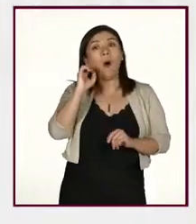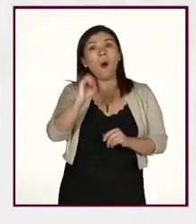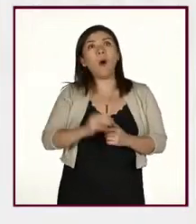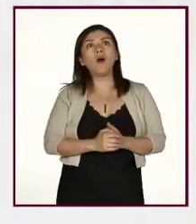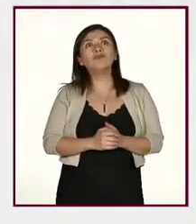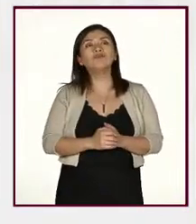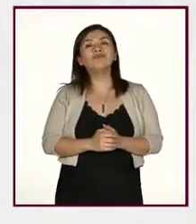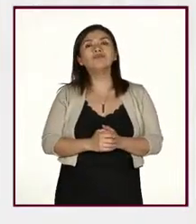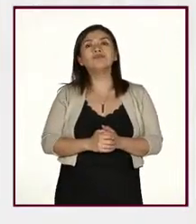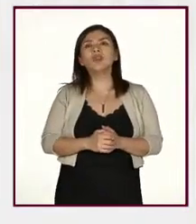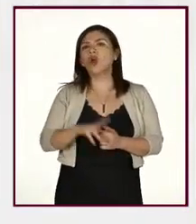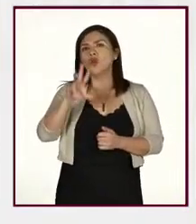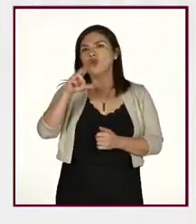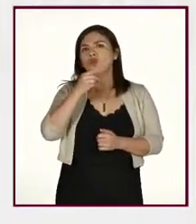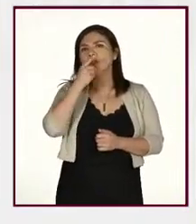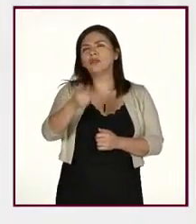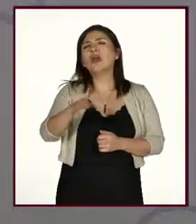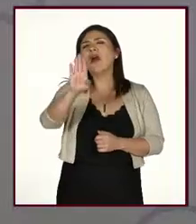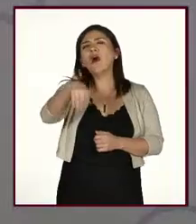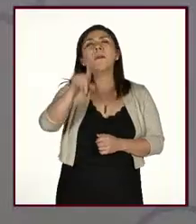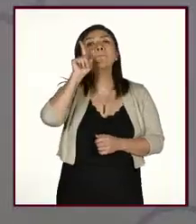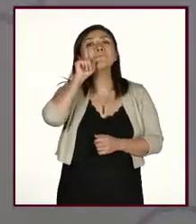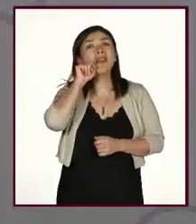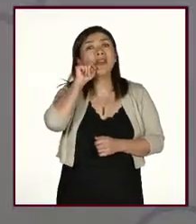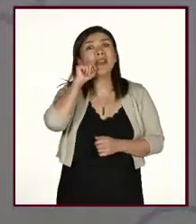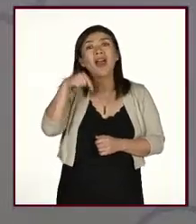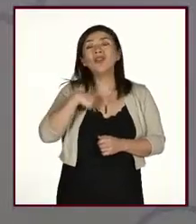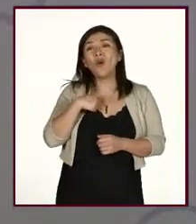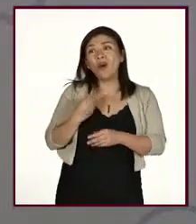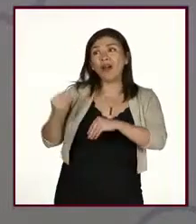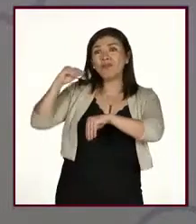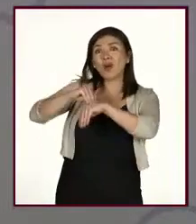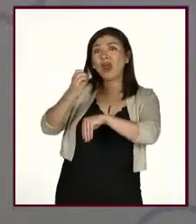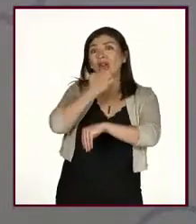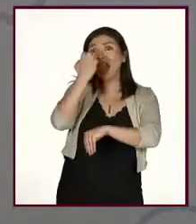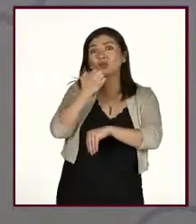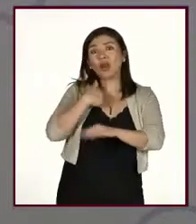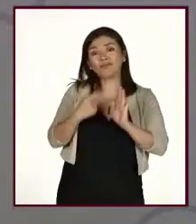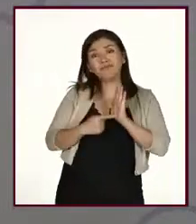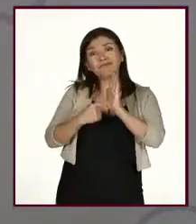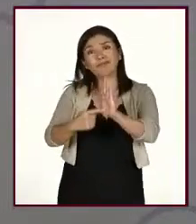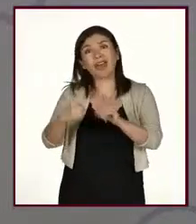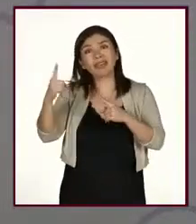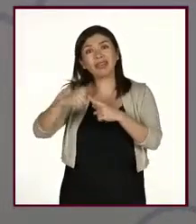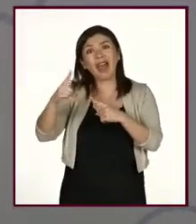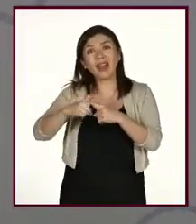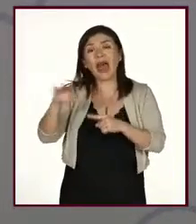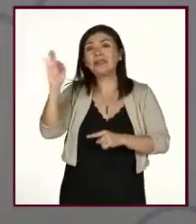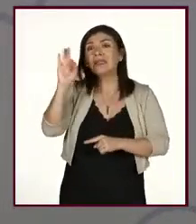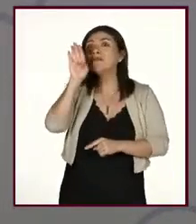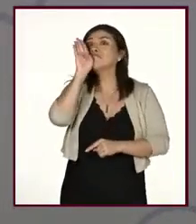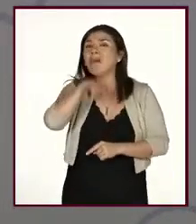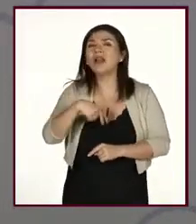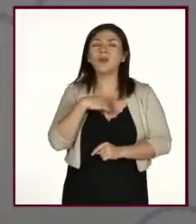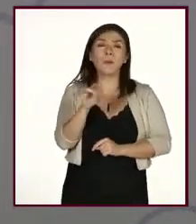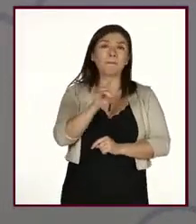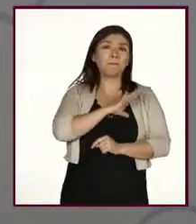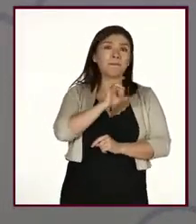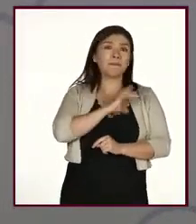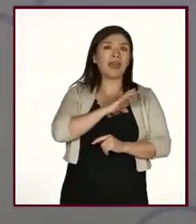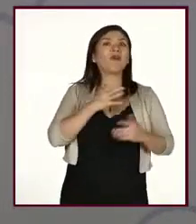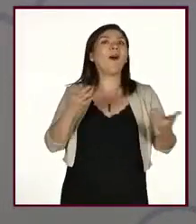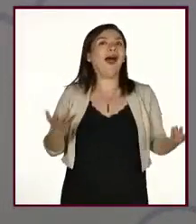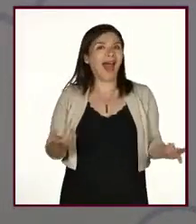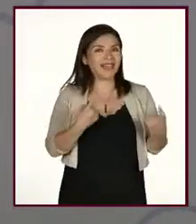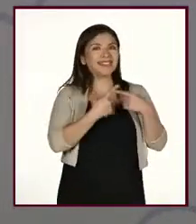de decir, no, pues el día de mañana voy a presentar mi proyecto y tengo miedo de que me vaya a ir mal, ¿sí? Es distinto.